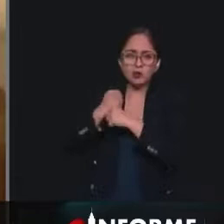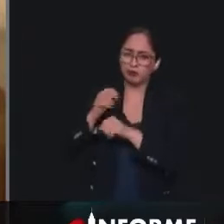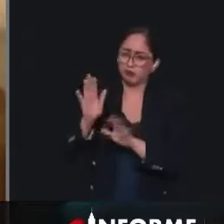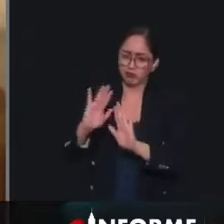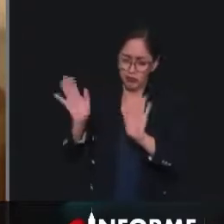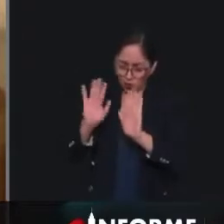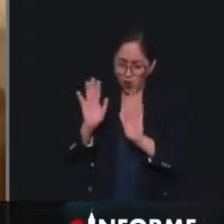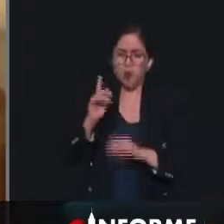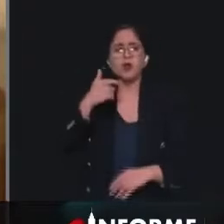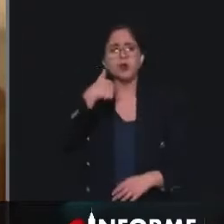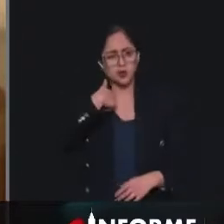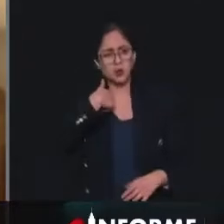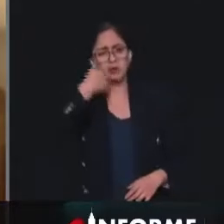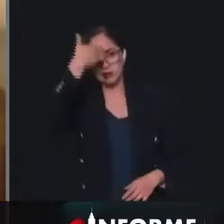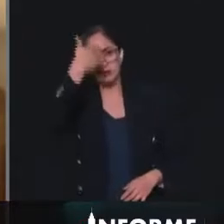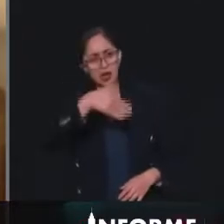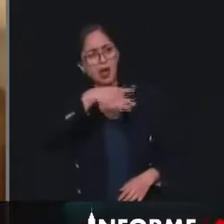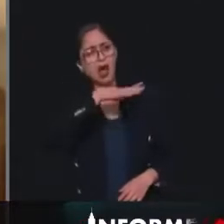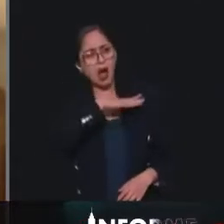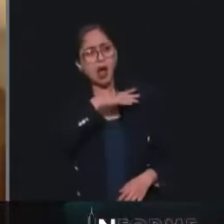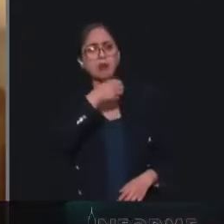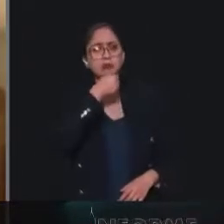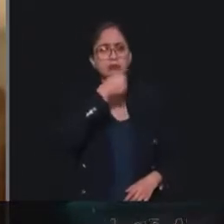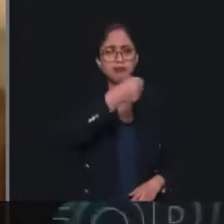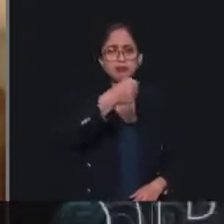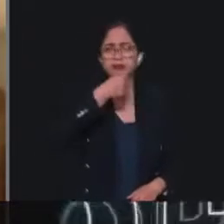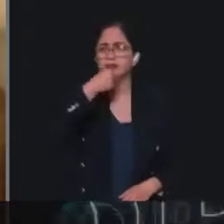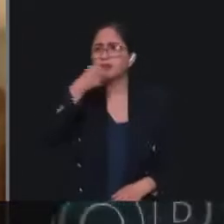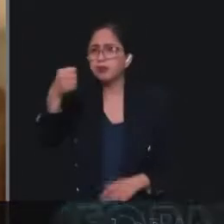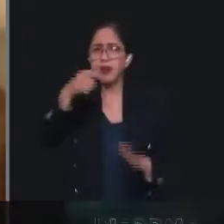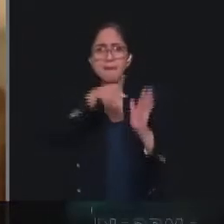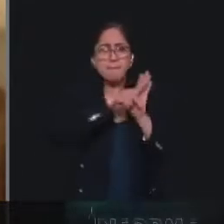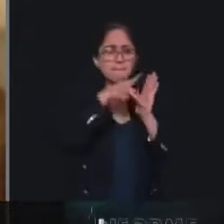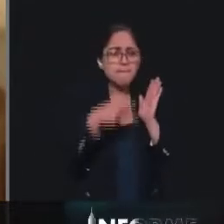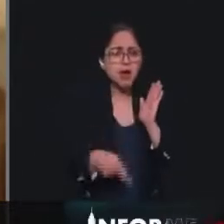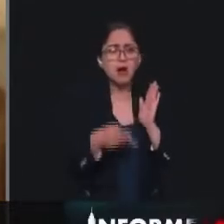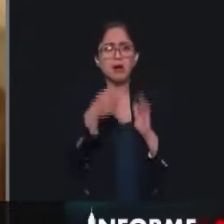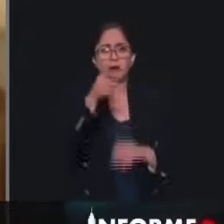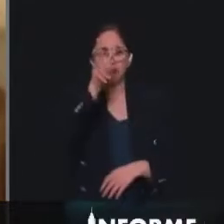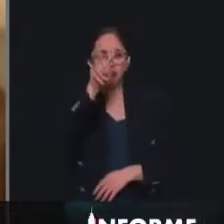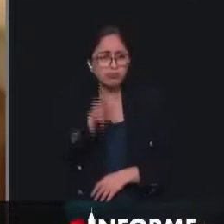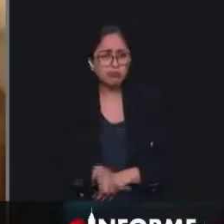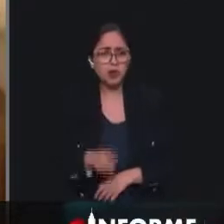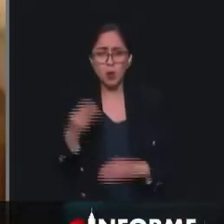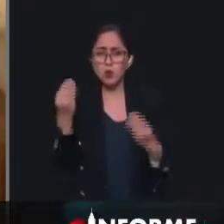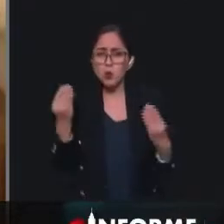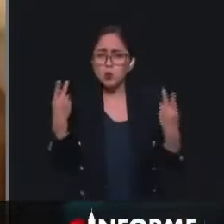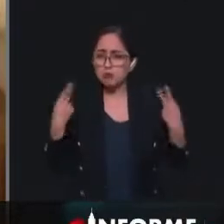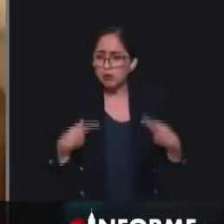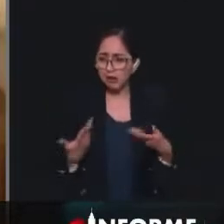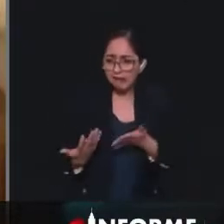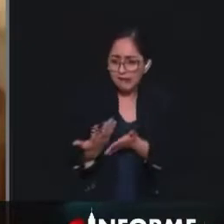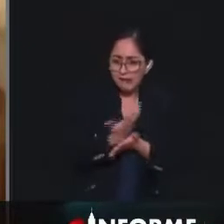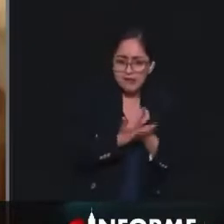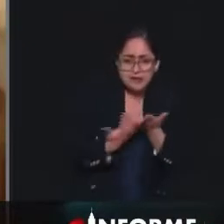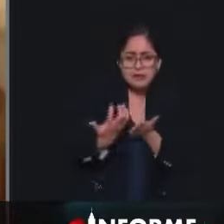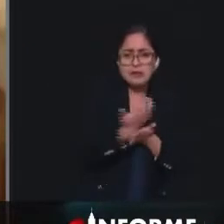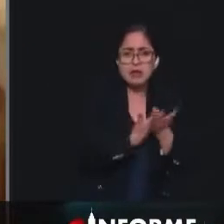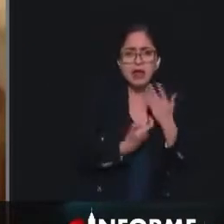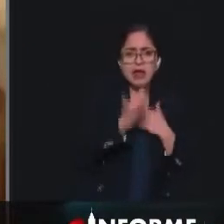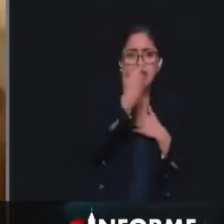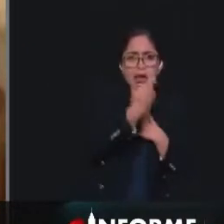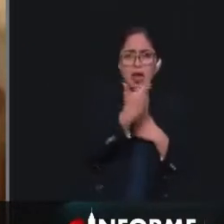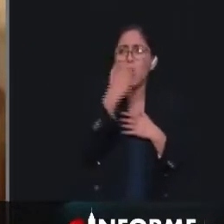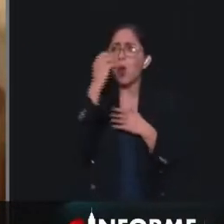penas sobreviviendo con lo que le contribuyen sus propias audiencias, que no tienen absolutamente ningún apoyo ni